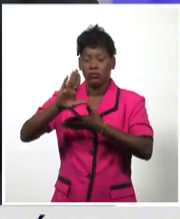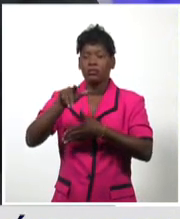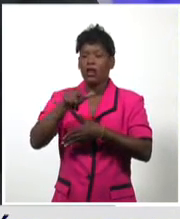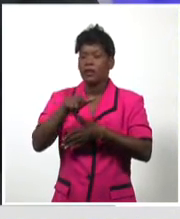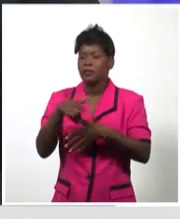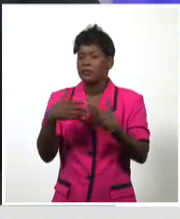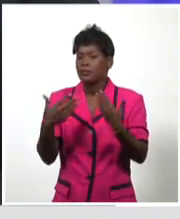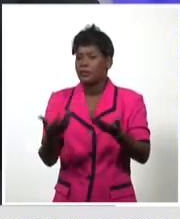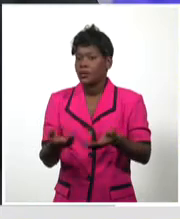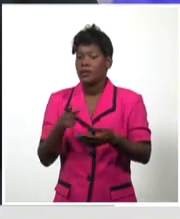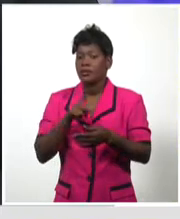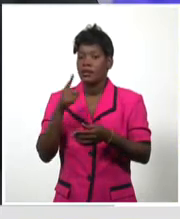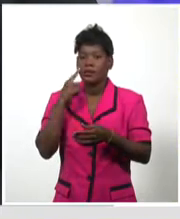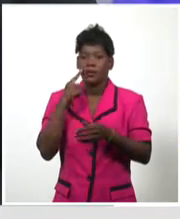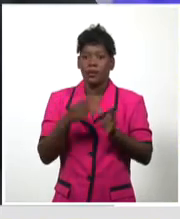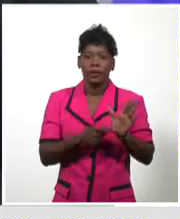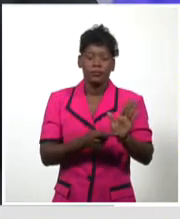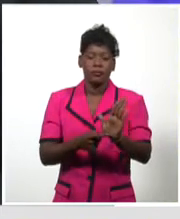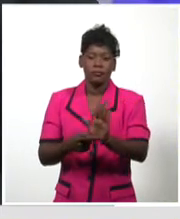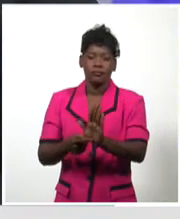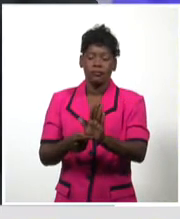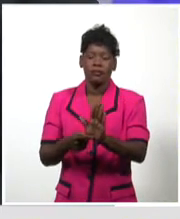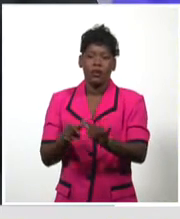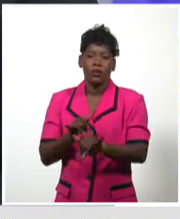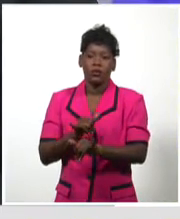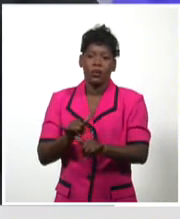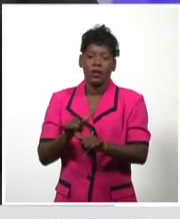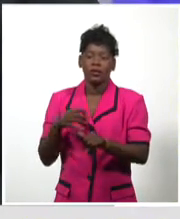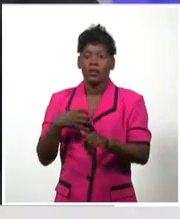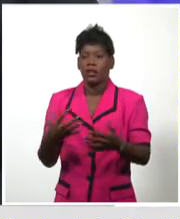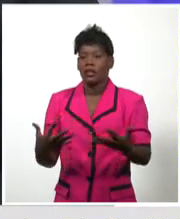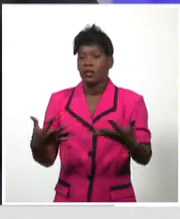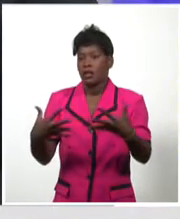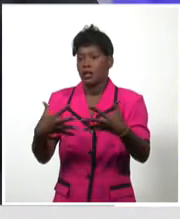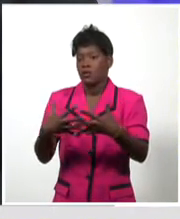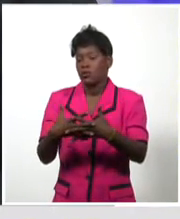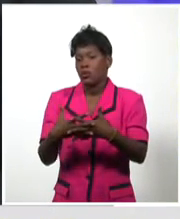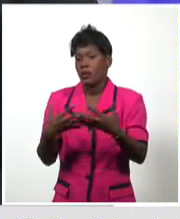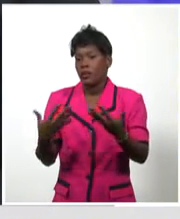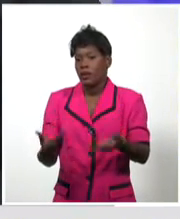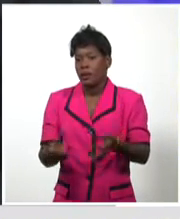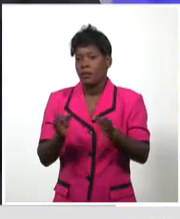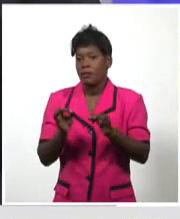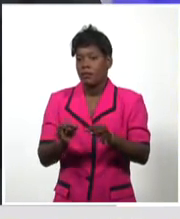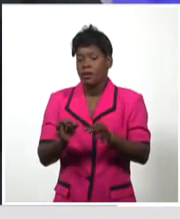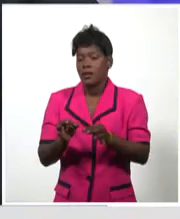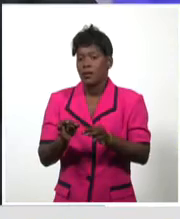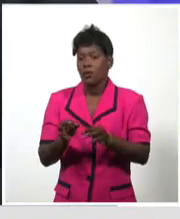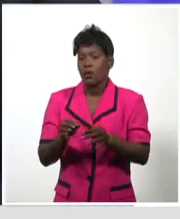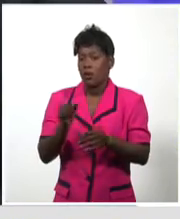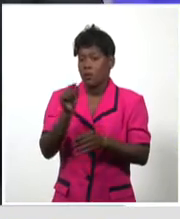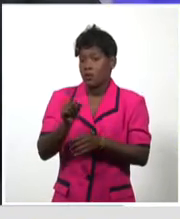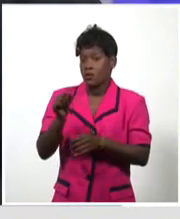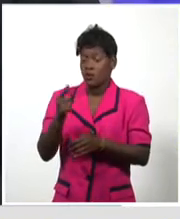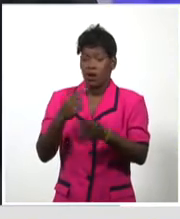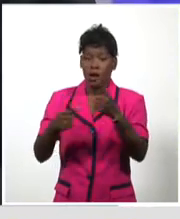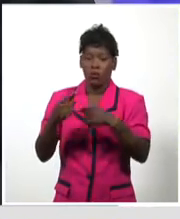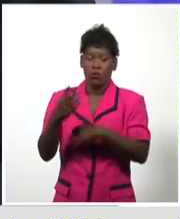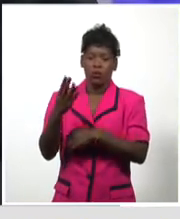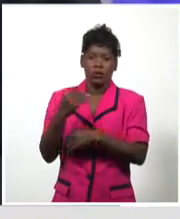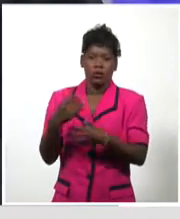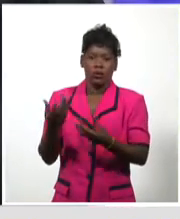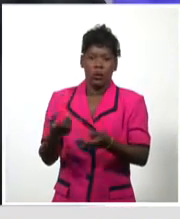se ha demostrado que no solamente existe una relación directa entre algunas variables de manera independiente. O sea, muchas personas hablan de la temperatura,